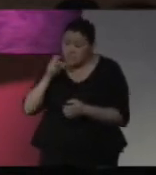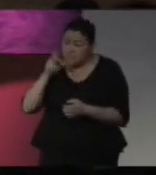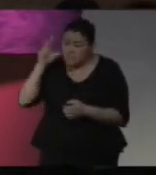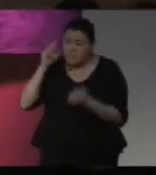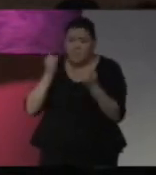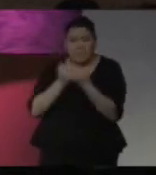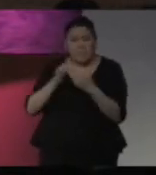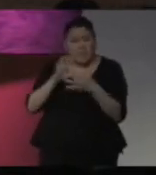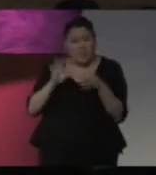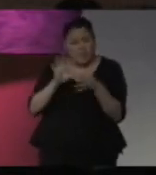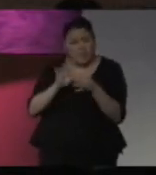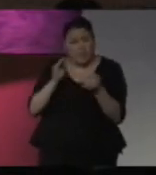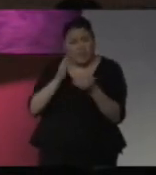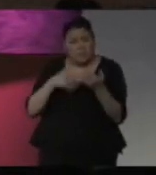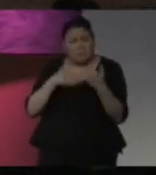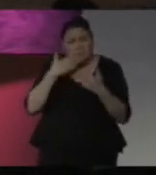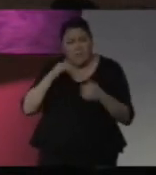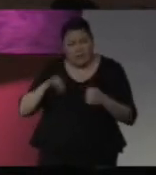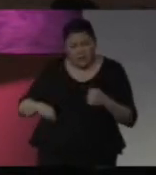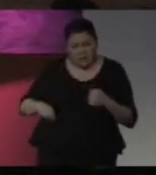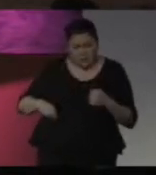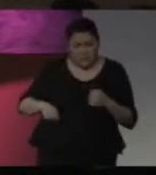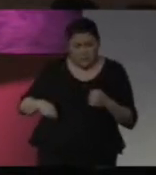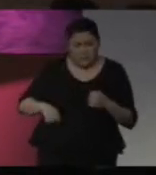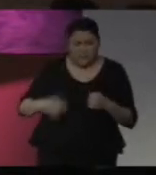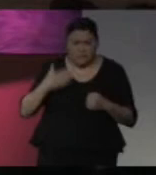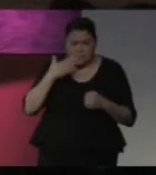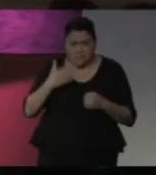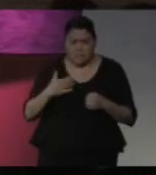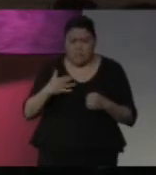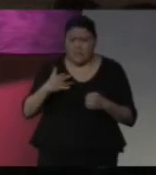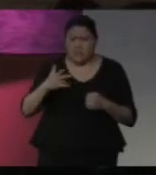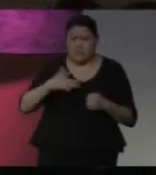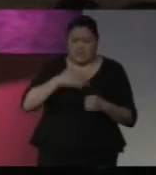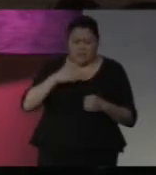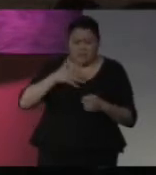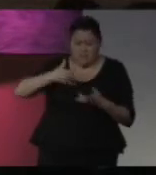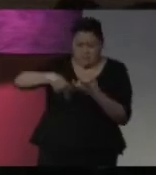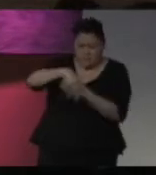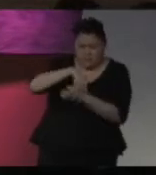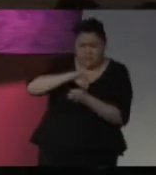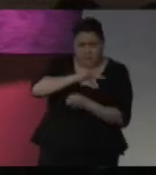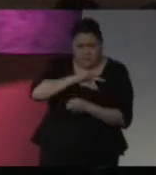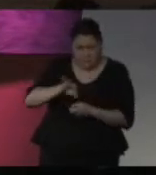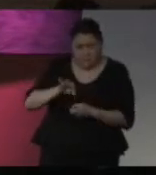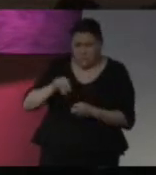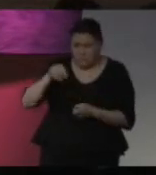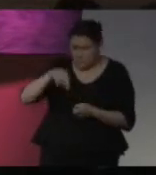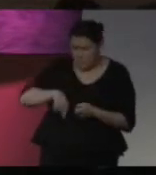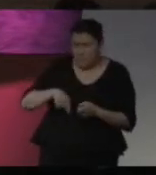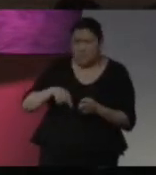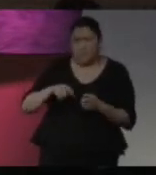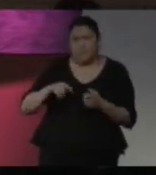sido muy de retroalimentación, no tanto de aquí como de parte de las